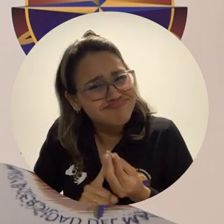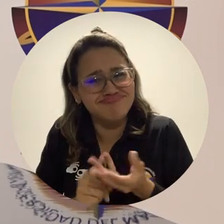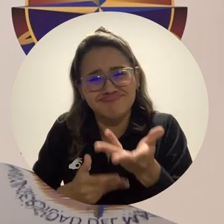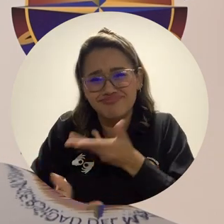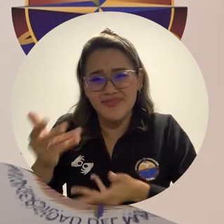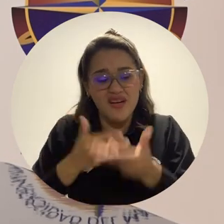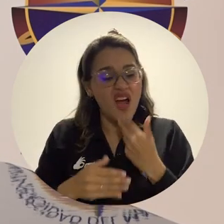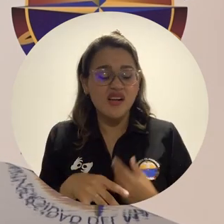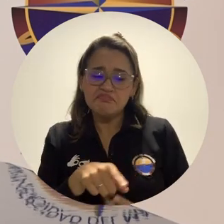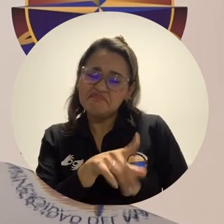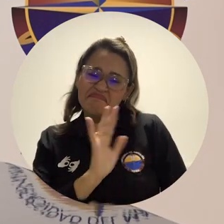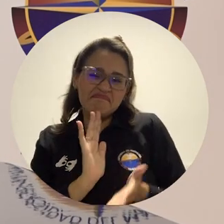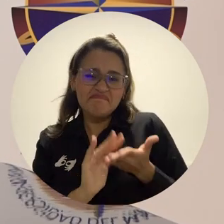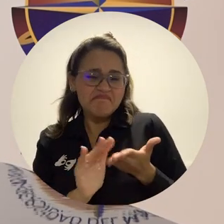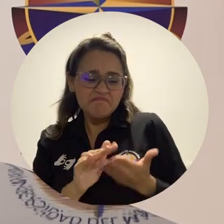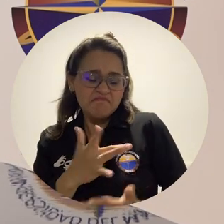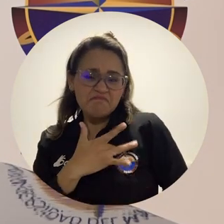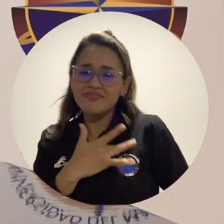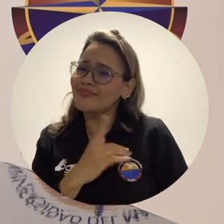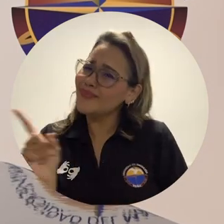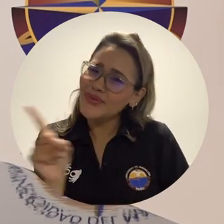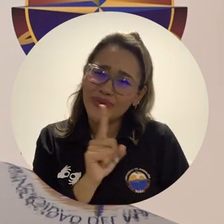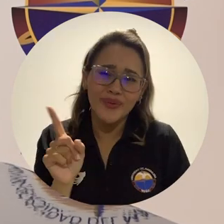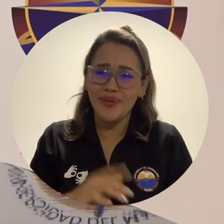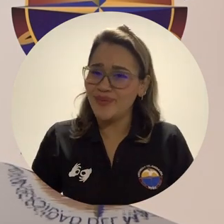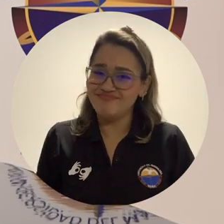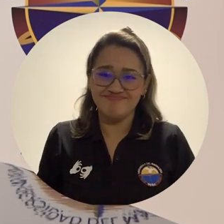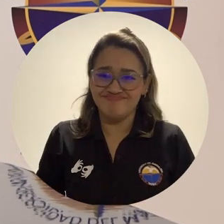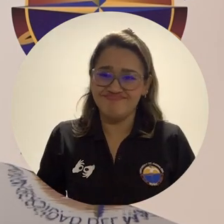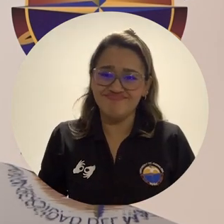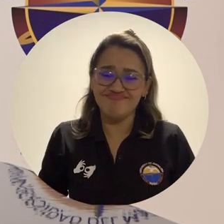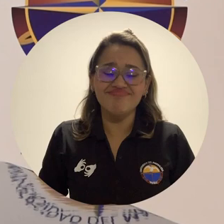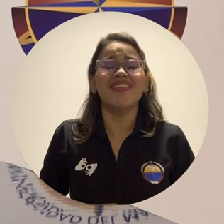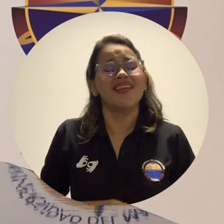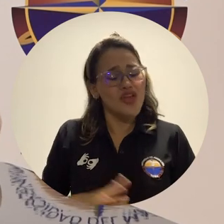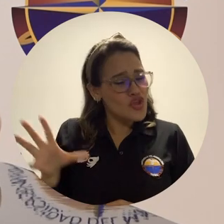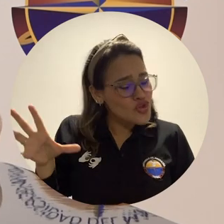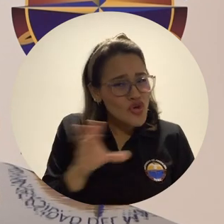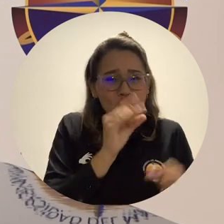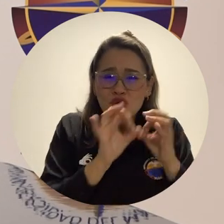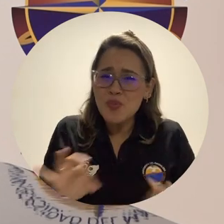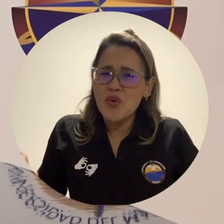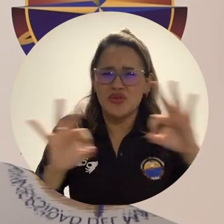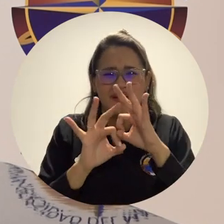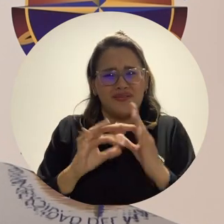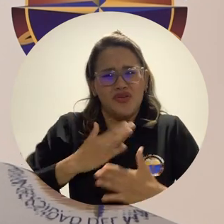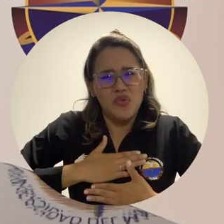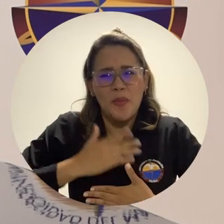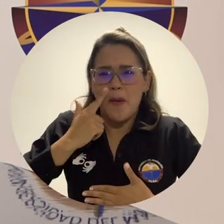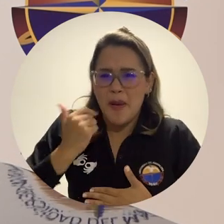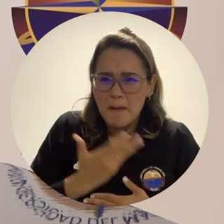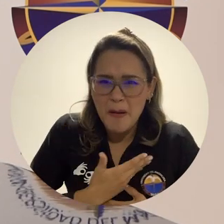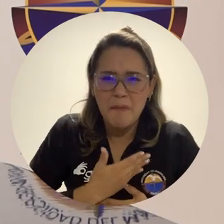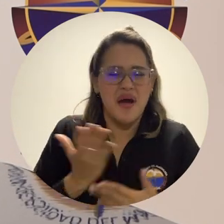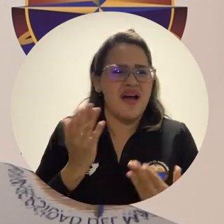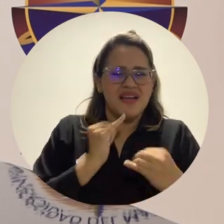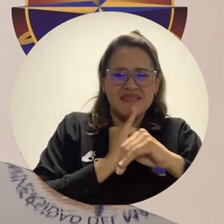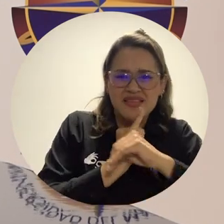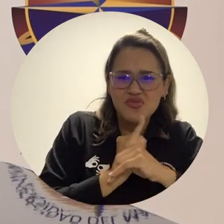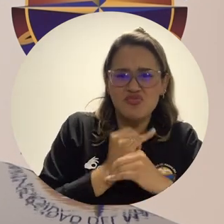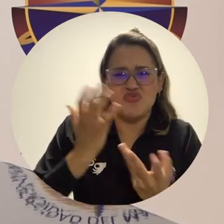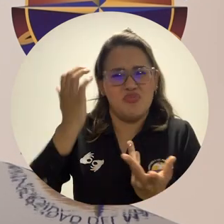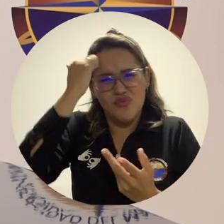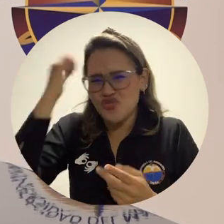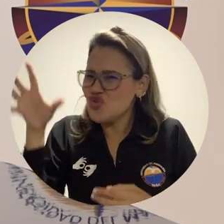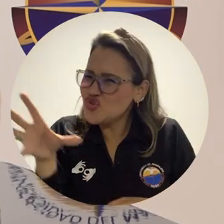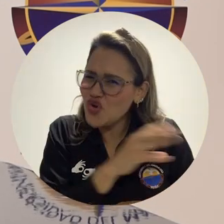una isla. Que la muerte de cualquiera me afecta porque estamos unidos a toda la humanidad. La muerte de nuestros jóvenes es un fracaso para nosotros